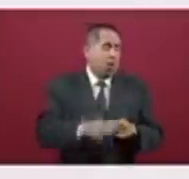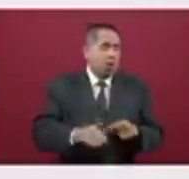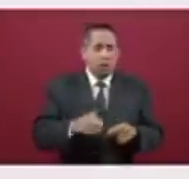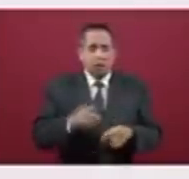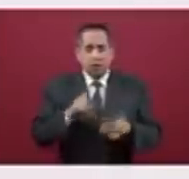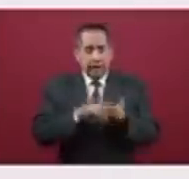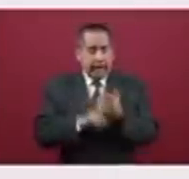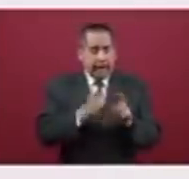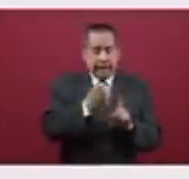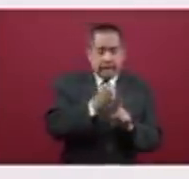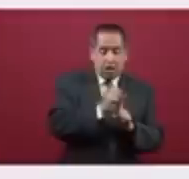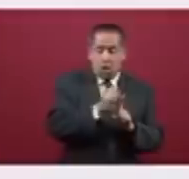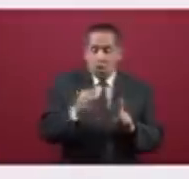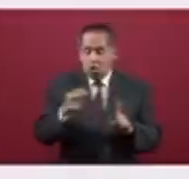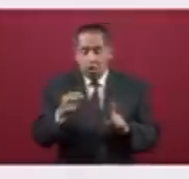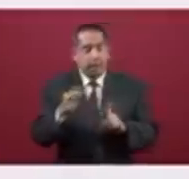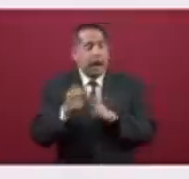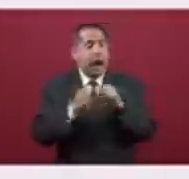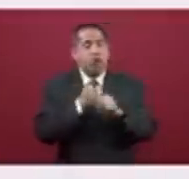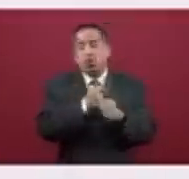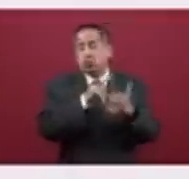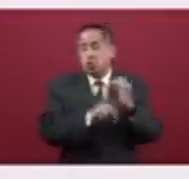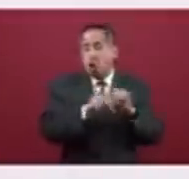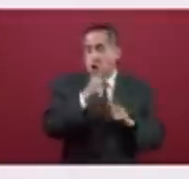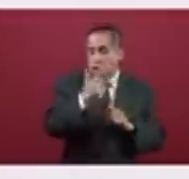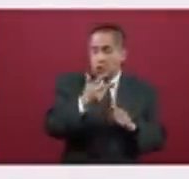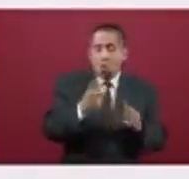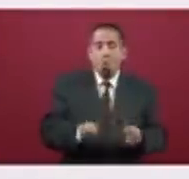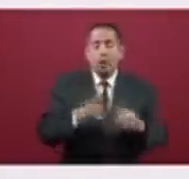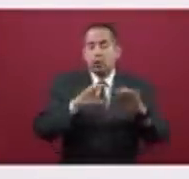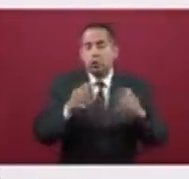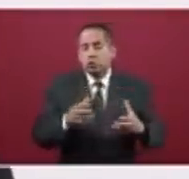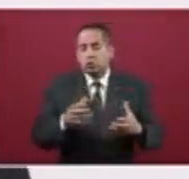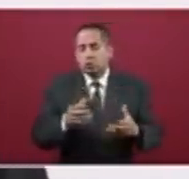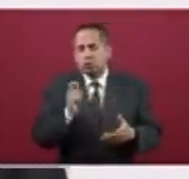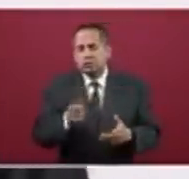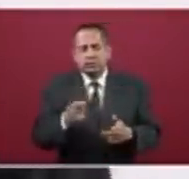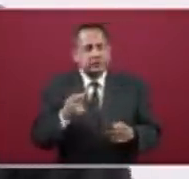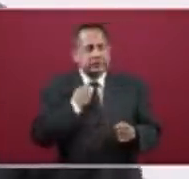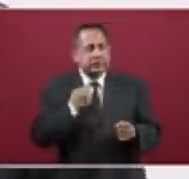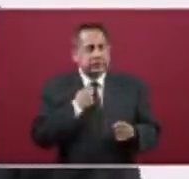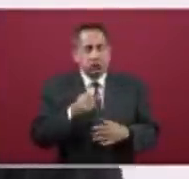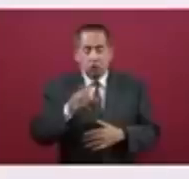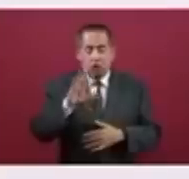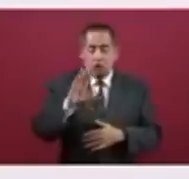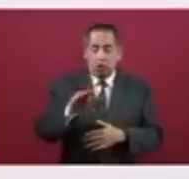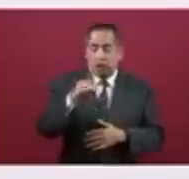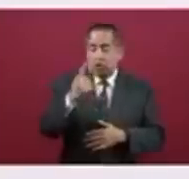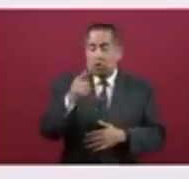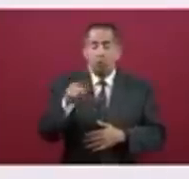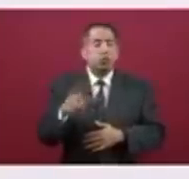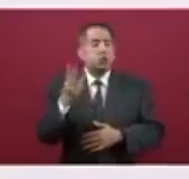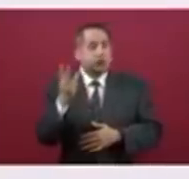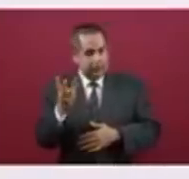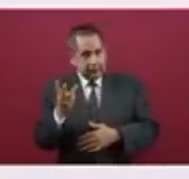noviembre de 2008 fue de 91.3